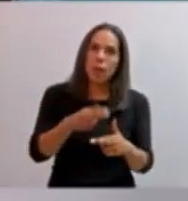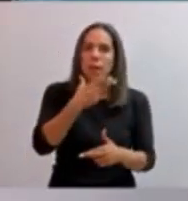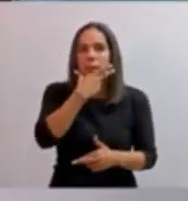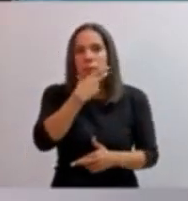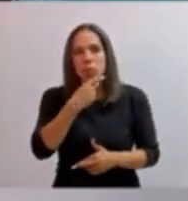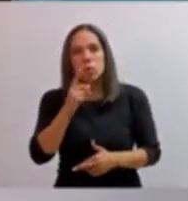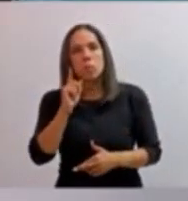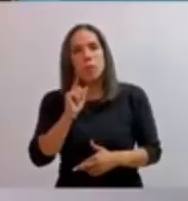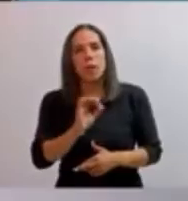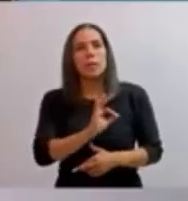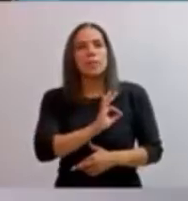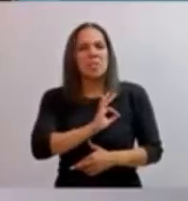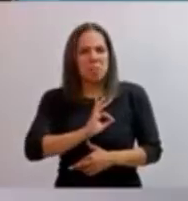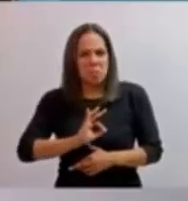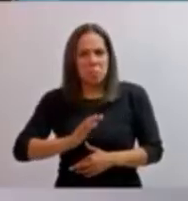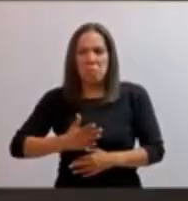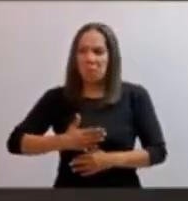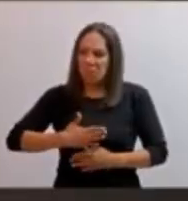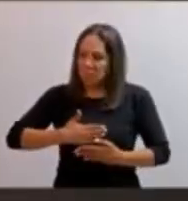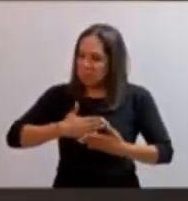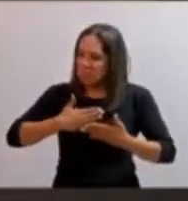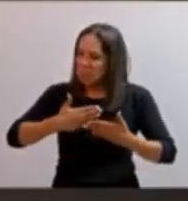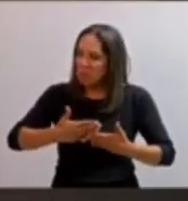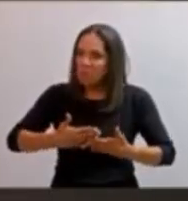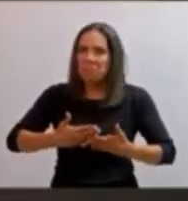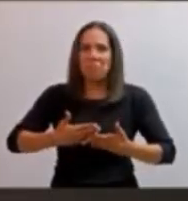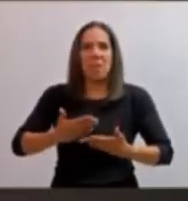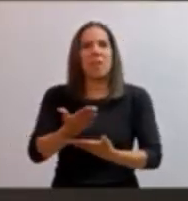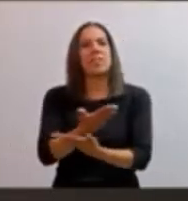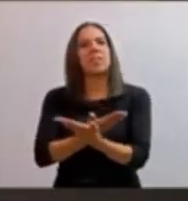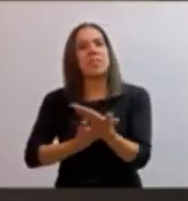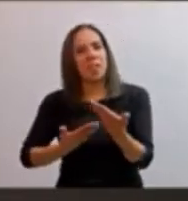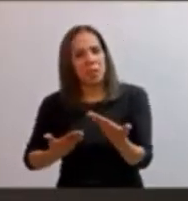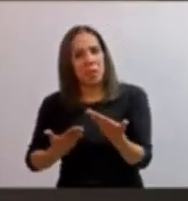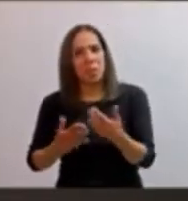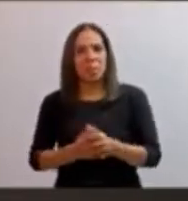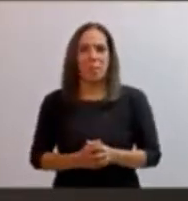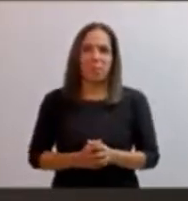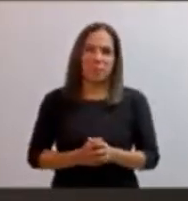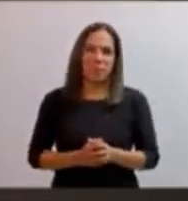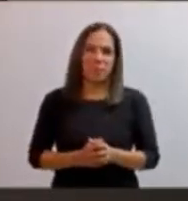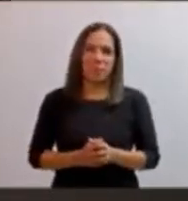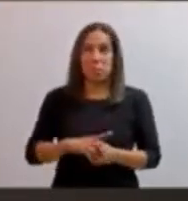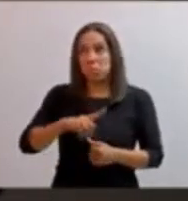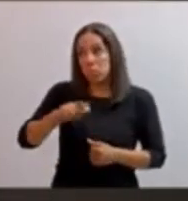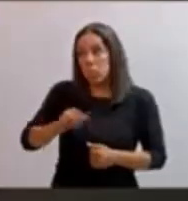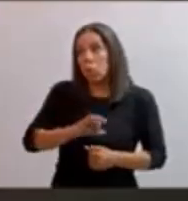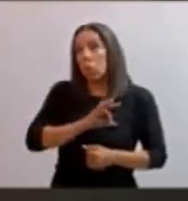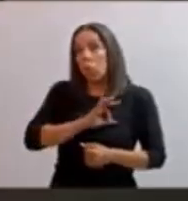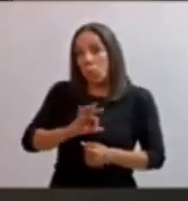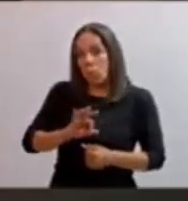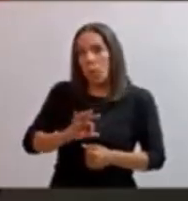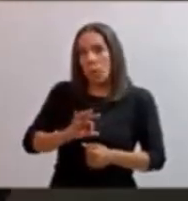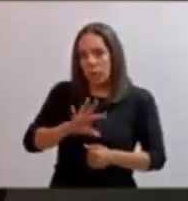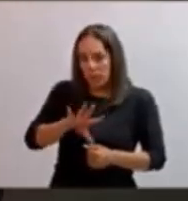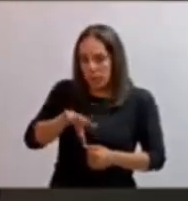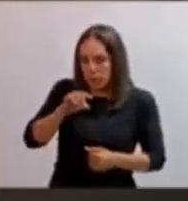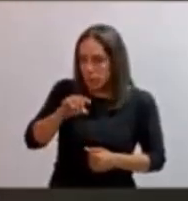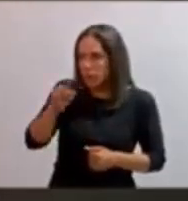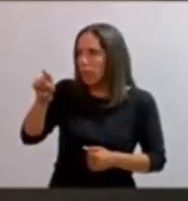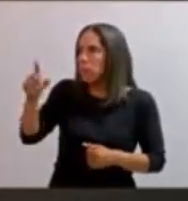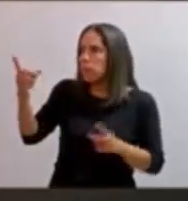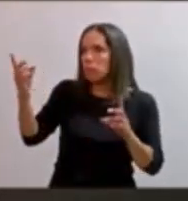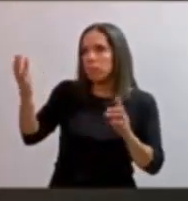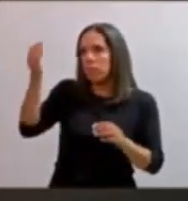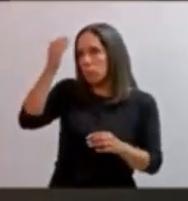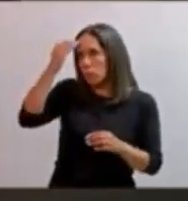en un inicio, en el encuadre, digamos, del conversatorio. Puedan ellos encontrar estos saberes que